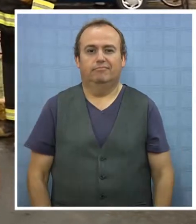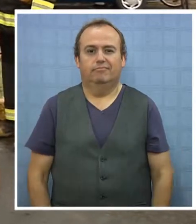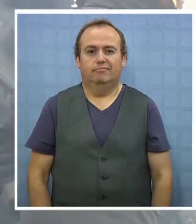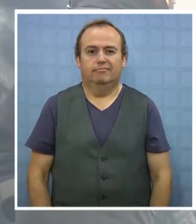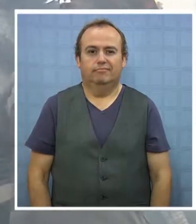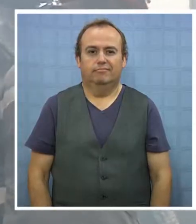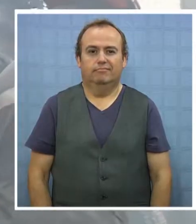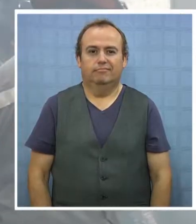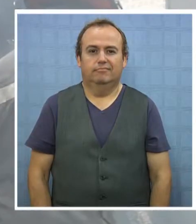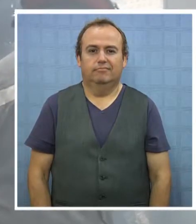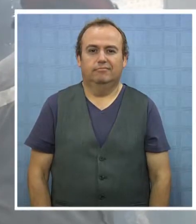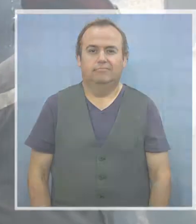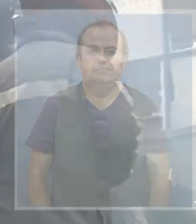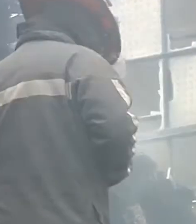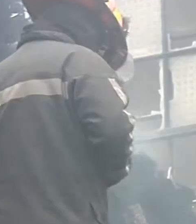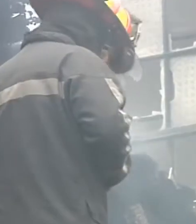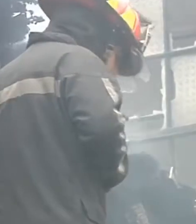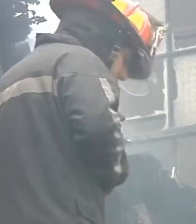Gracias.